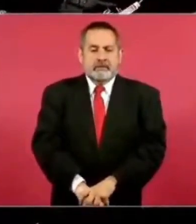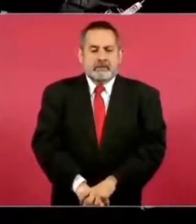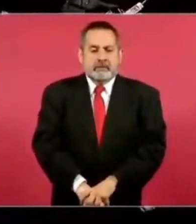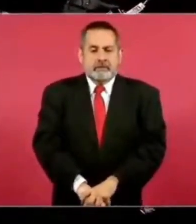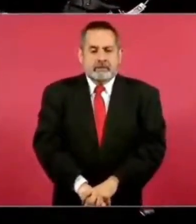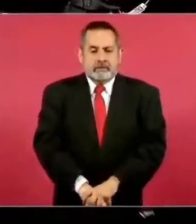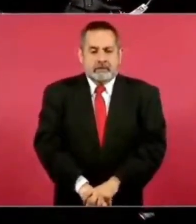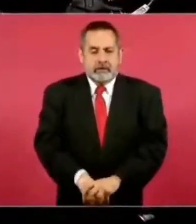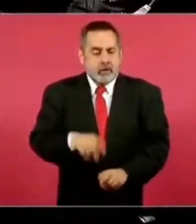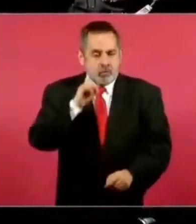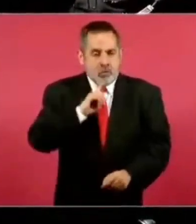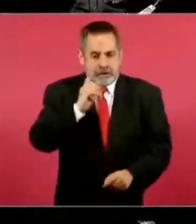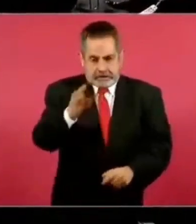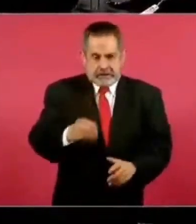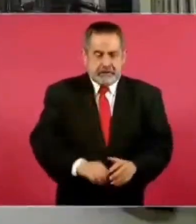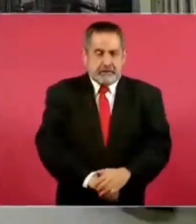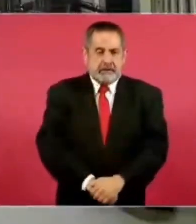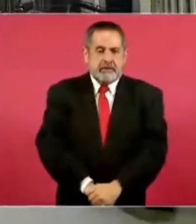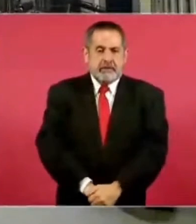las mujeres.